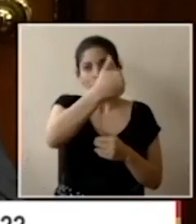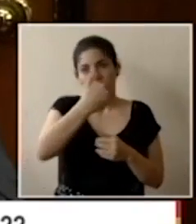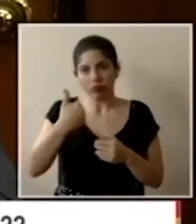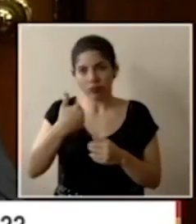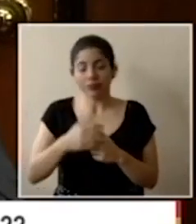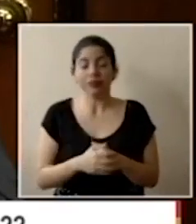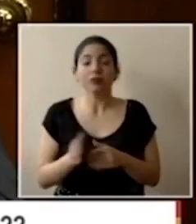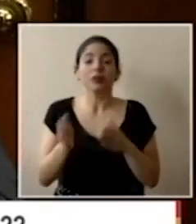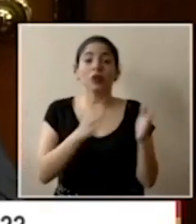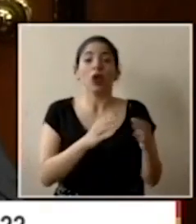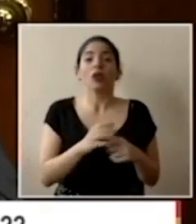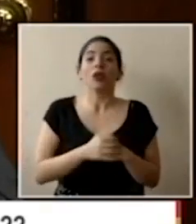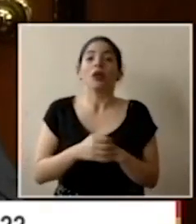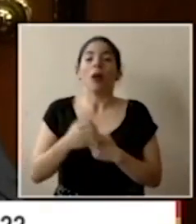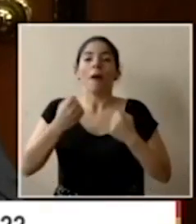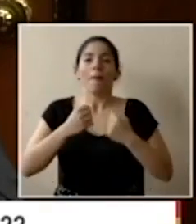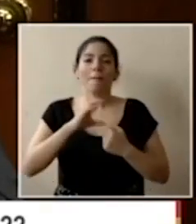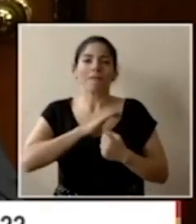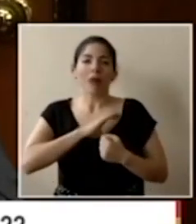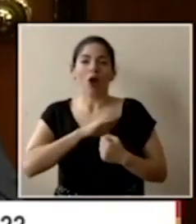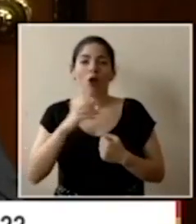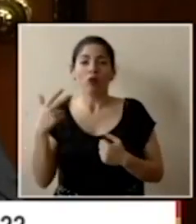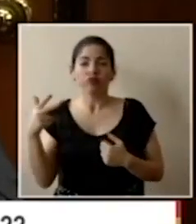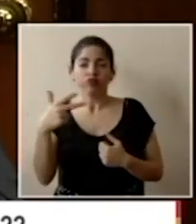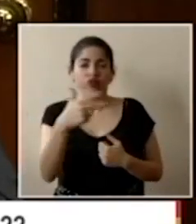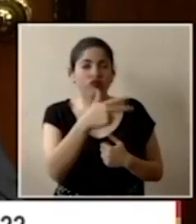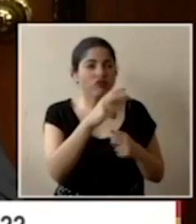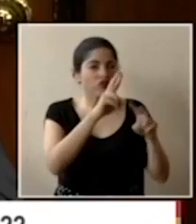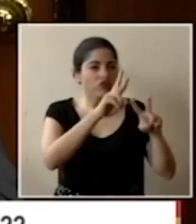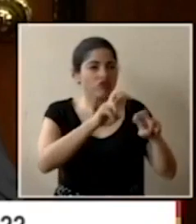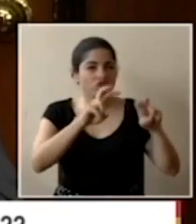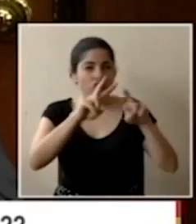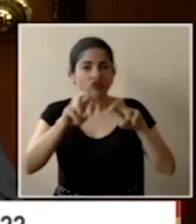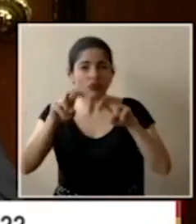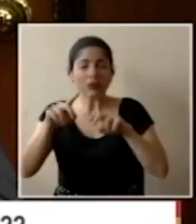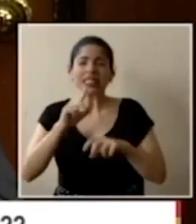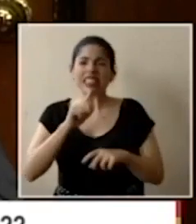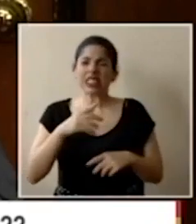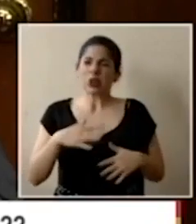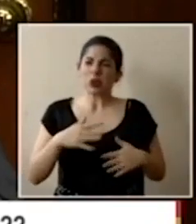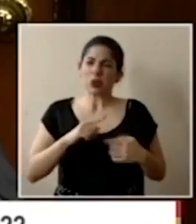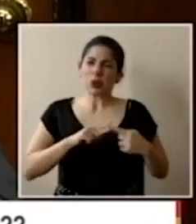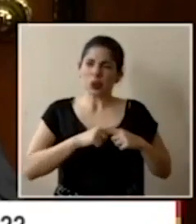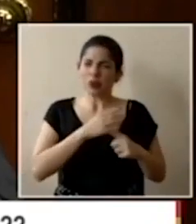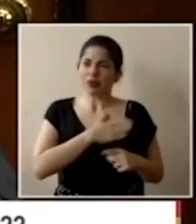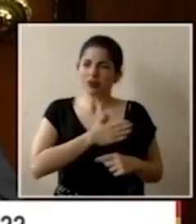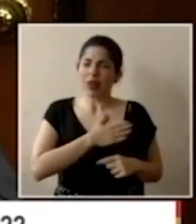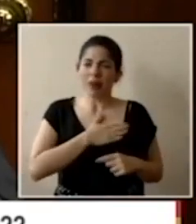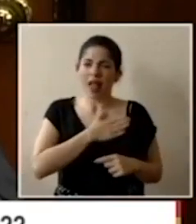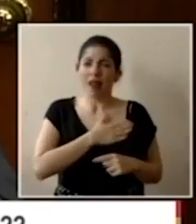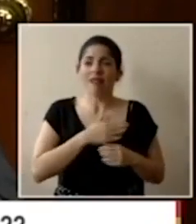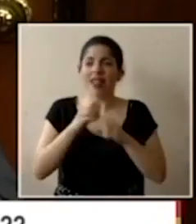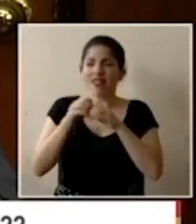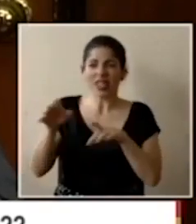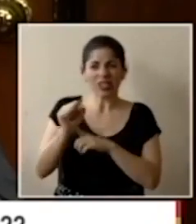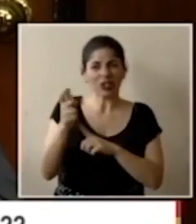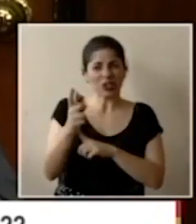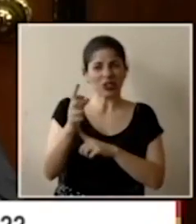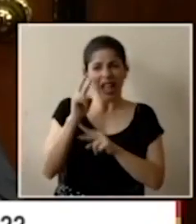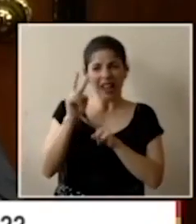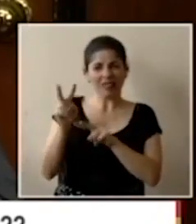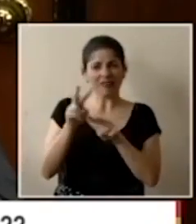se han venido realizando, porque es importante desde el punto de vista que lamentablemente en las diferentes redes sociales